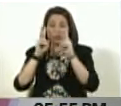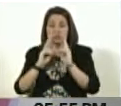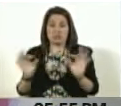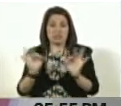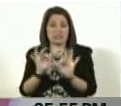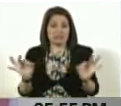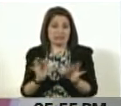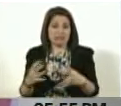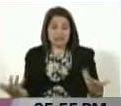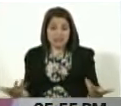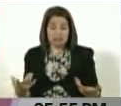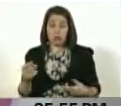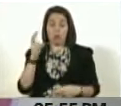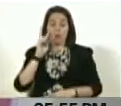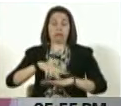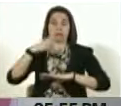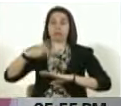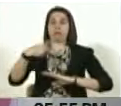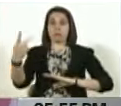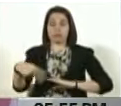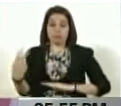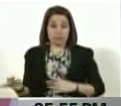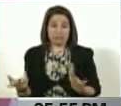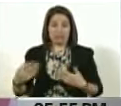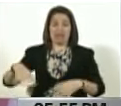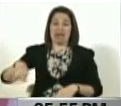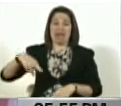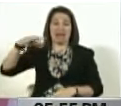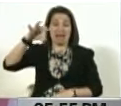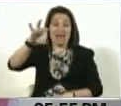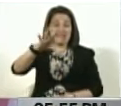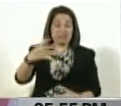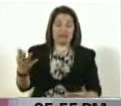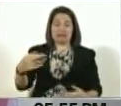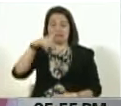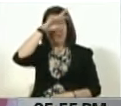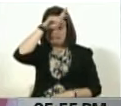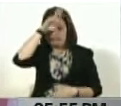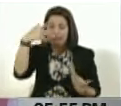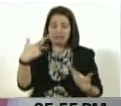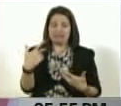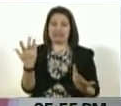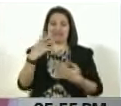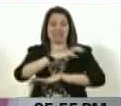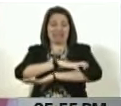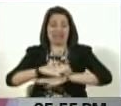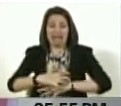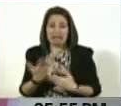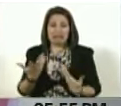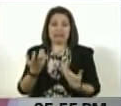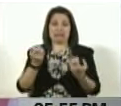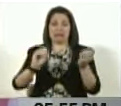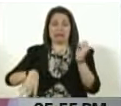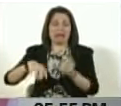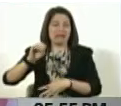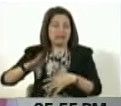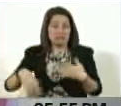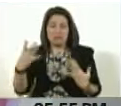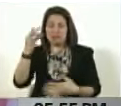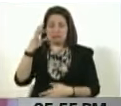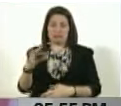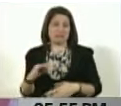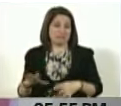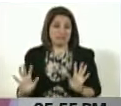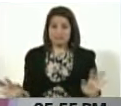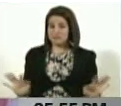insalubridad, bueno, que era para caerse para atrás, de ratas, cucarachas, depósitos con gatos, escombros, excremento.